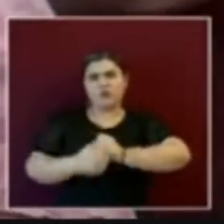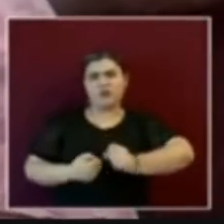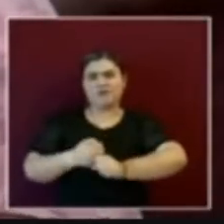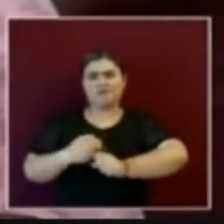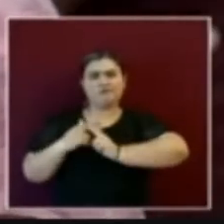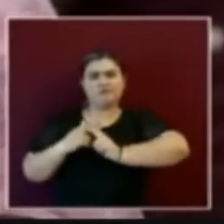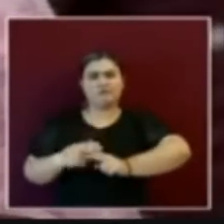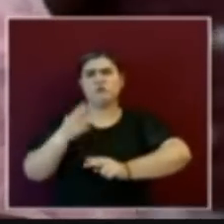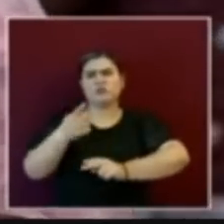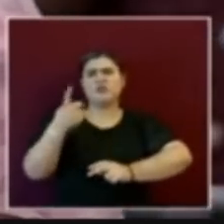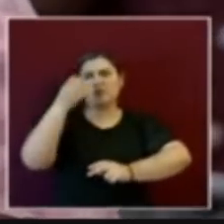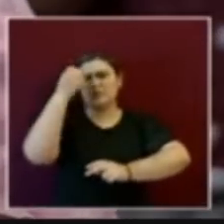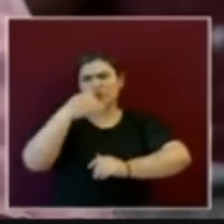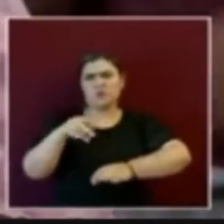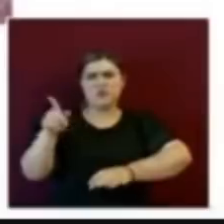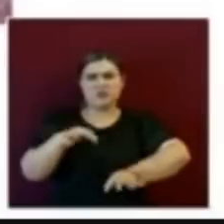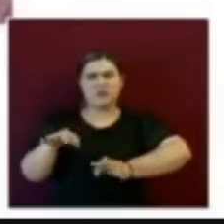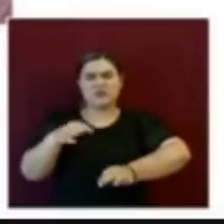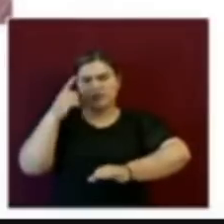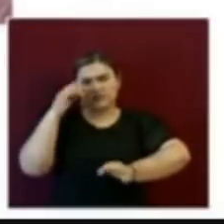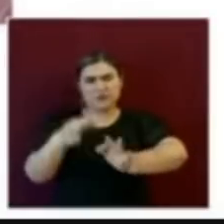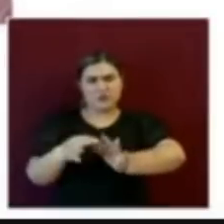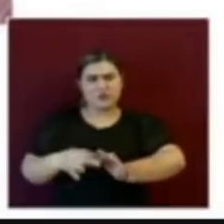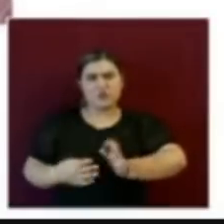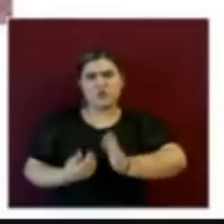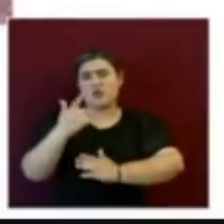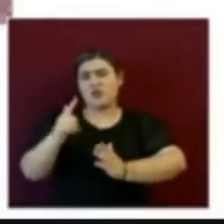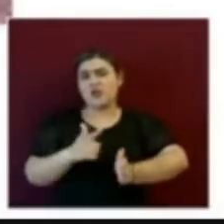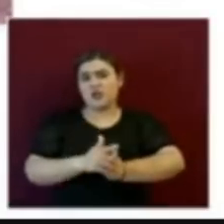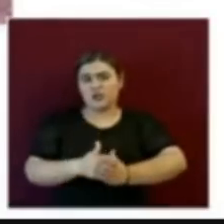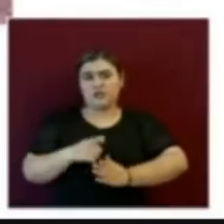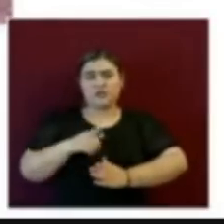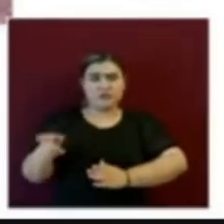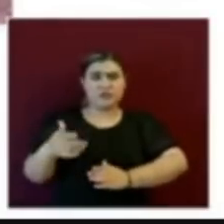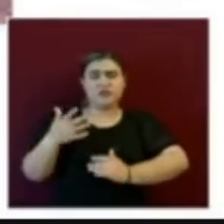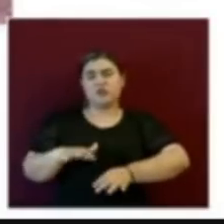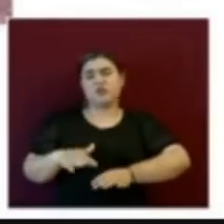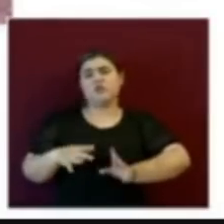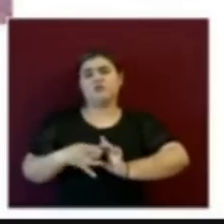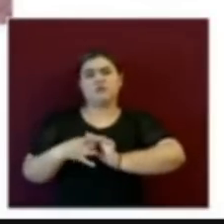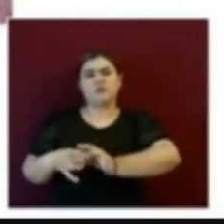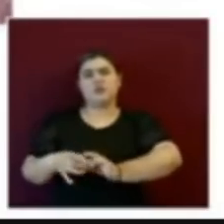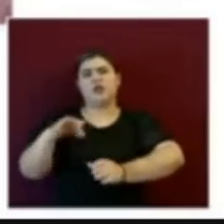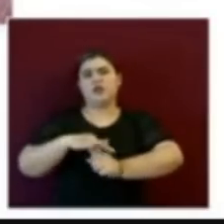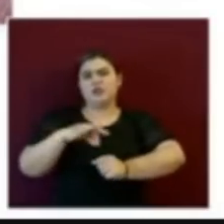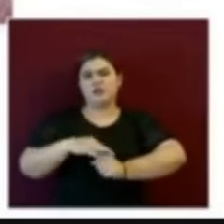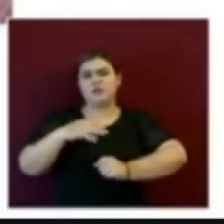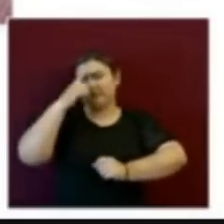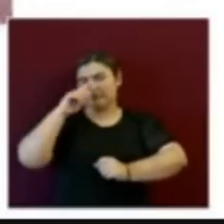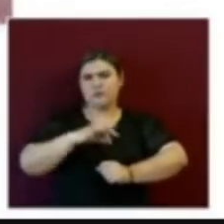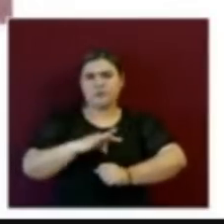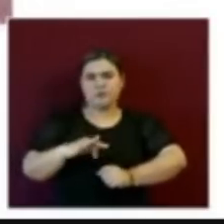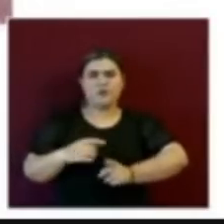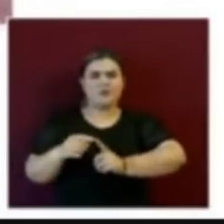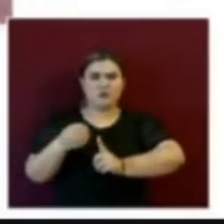visto el trabajo que ha hecho para concretar lo dispuesto en la nueva ley? Con relación a la elección, a la conformación de